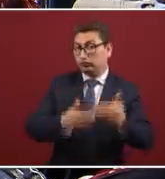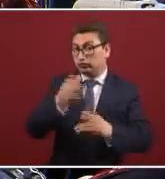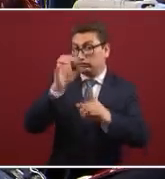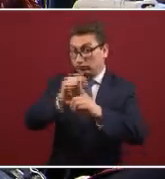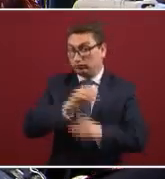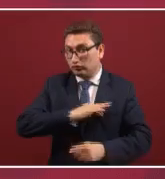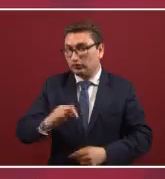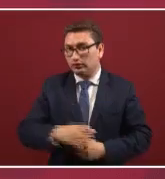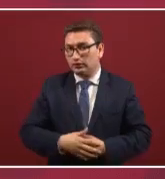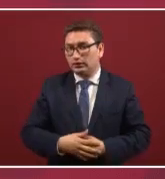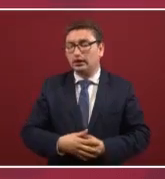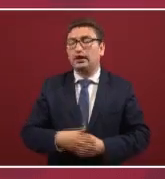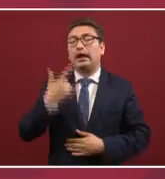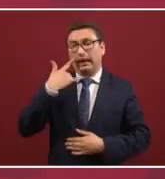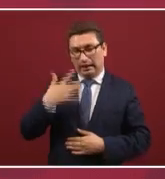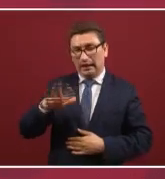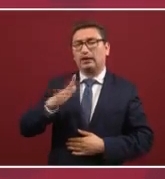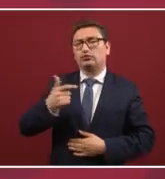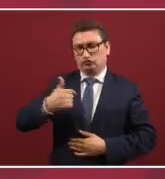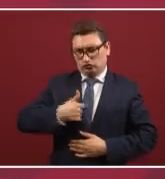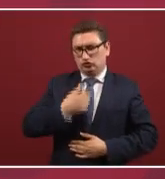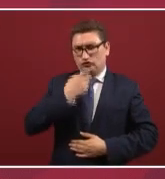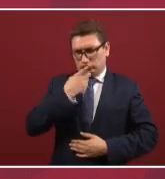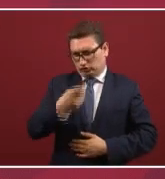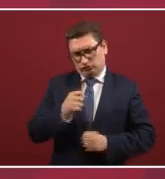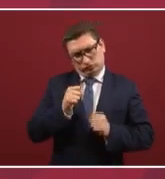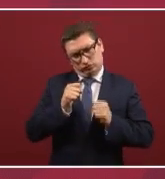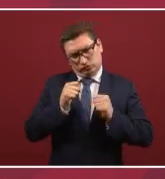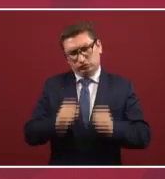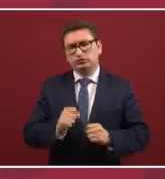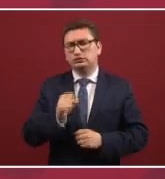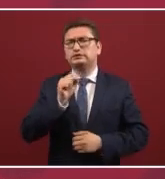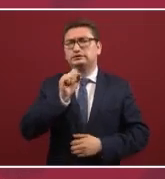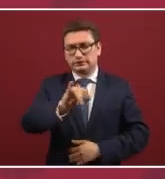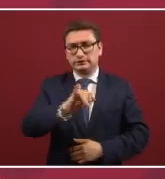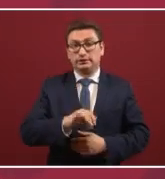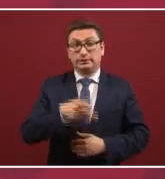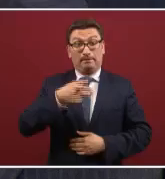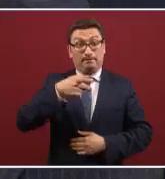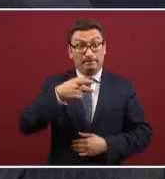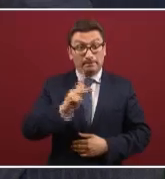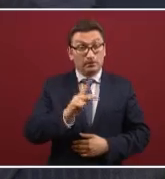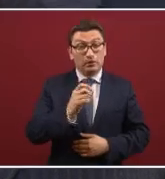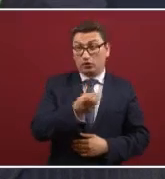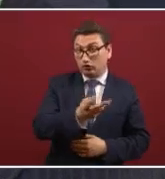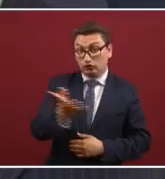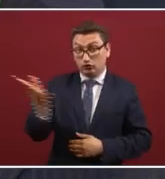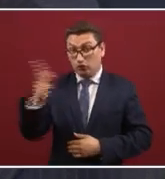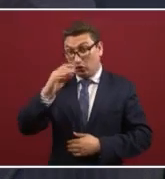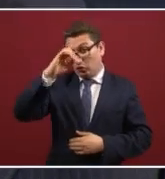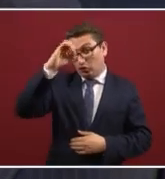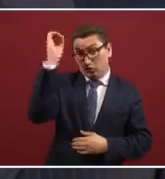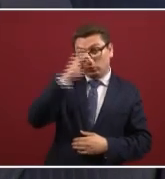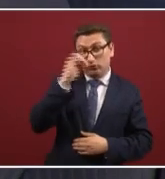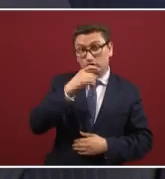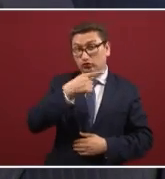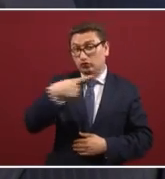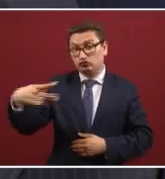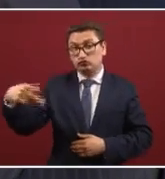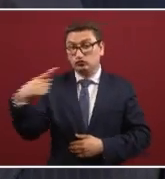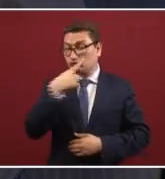Vamos a ver, yo sostengo que sí, pero también respeto a los que opinan que